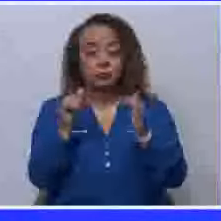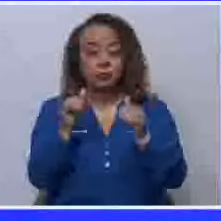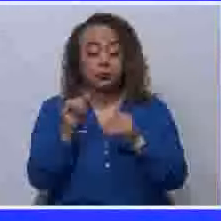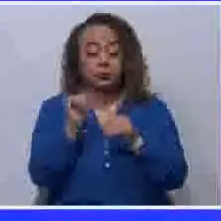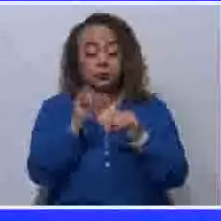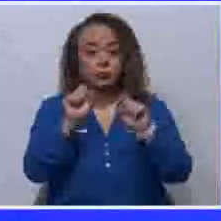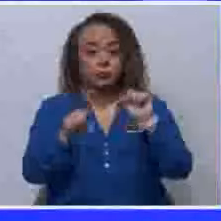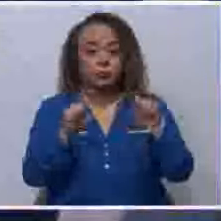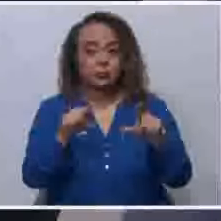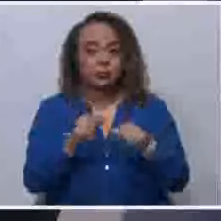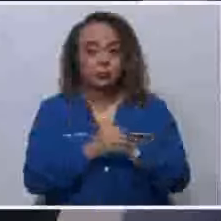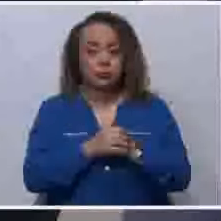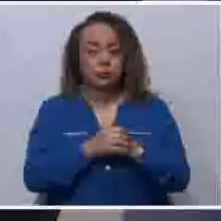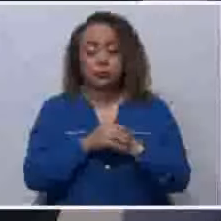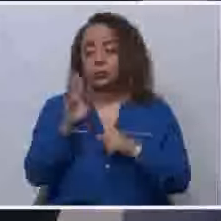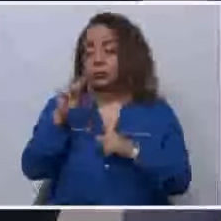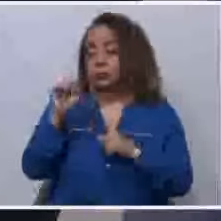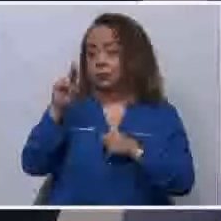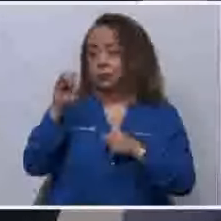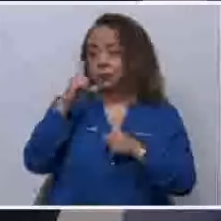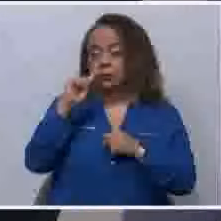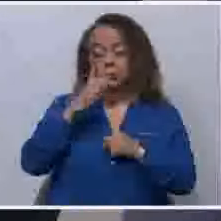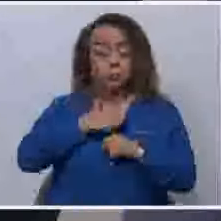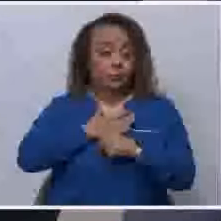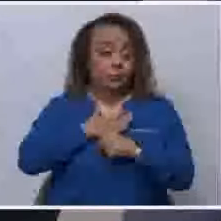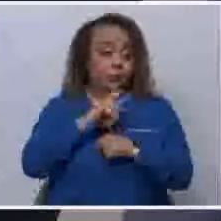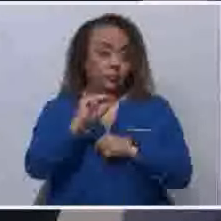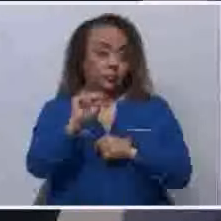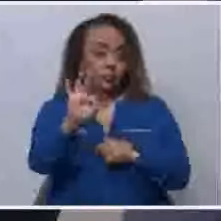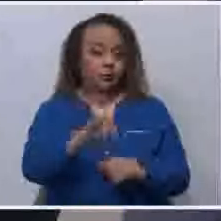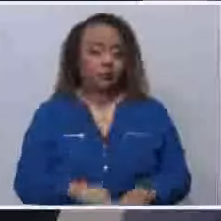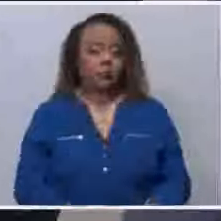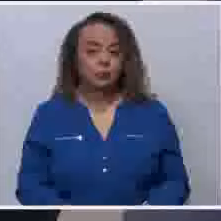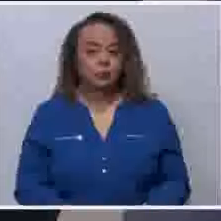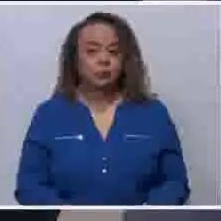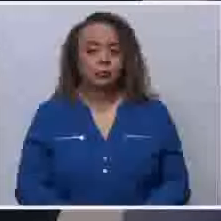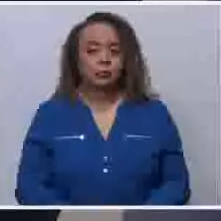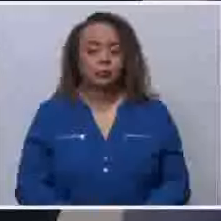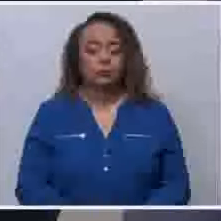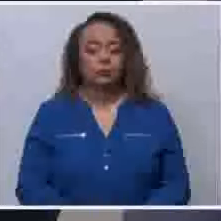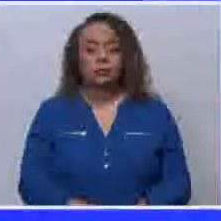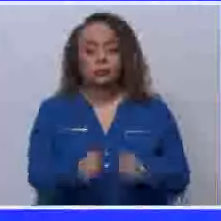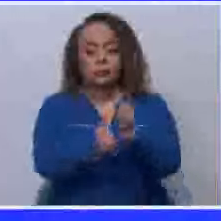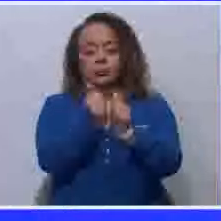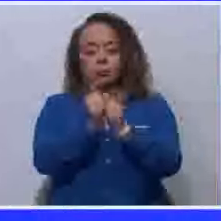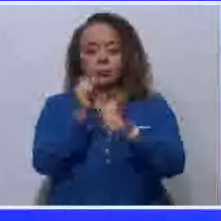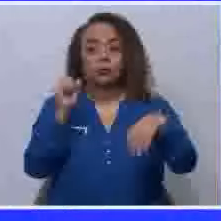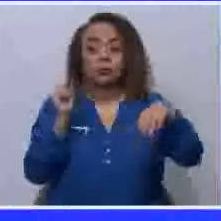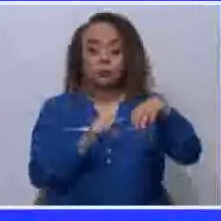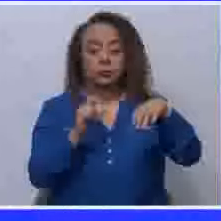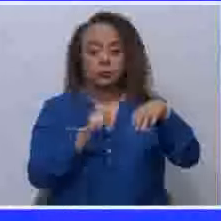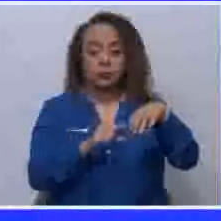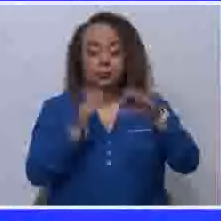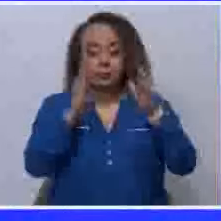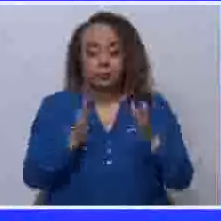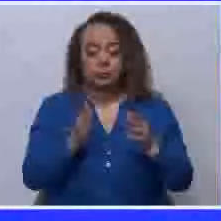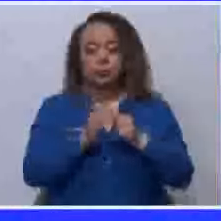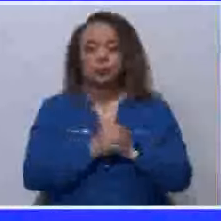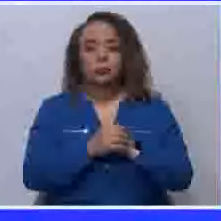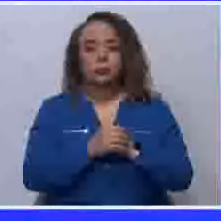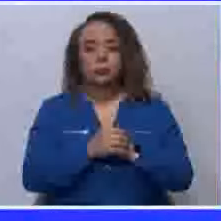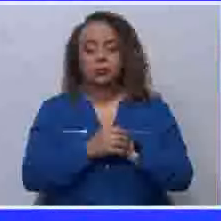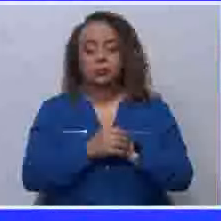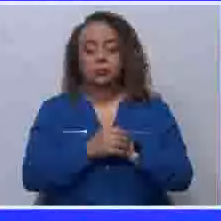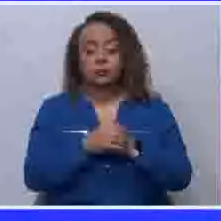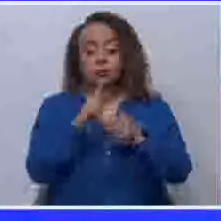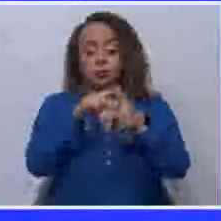como delantero. Marcelo y ahí no es un 9 para mí, por ejemplo. Y Marcel... Por ejemplo, entonces, la mayoría de goleadores han sido